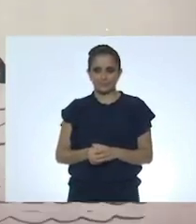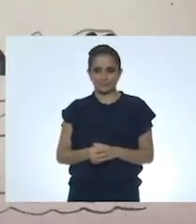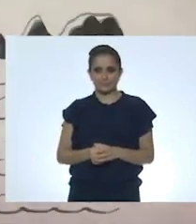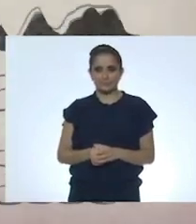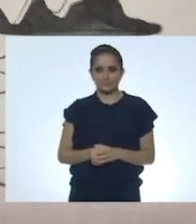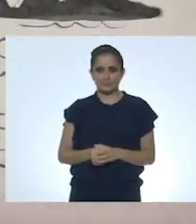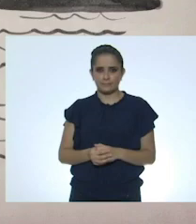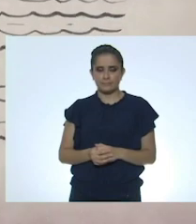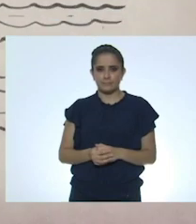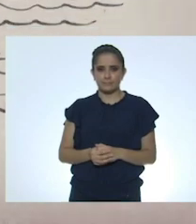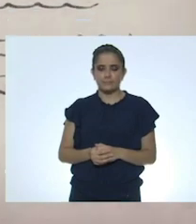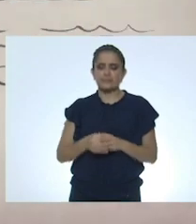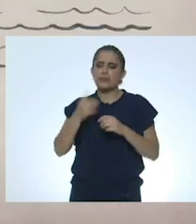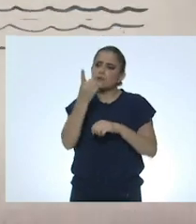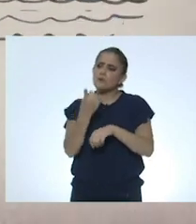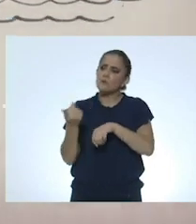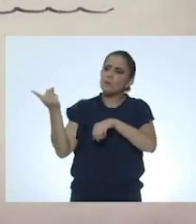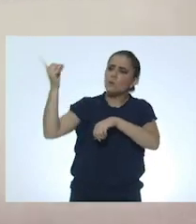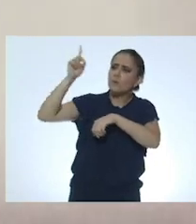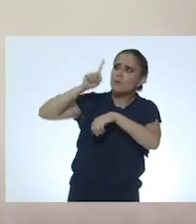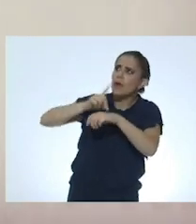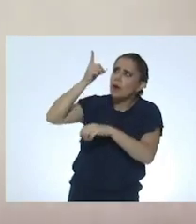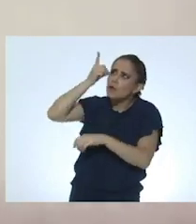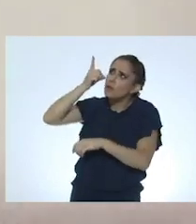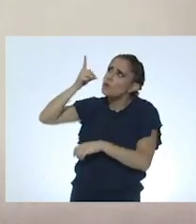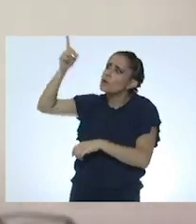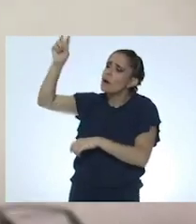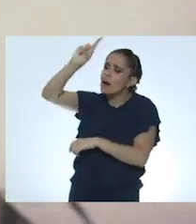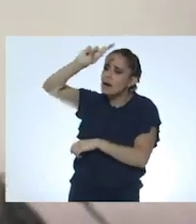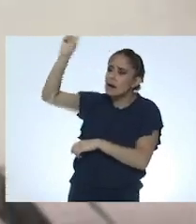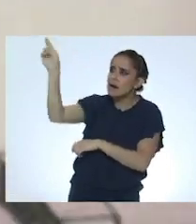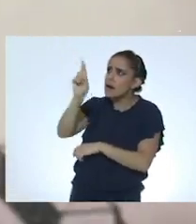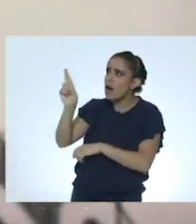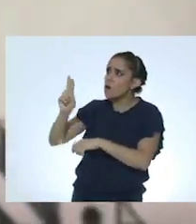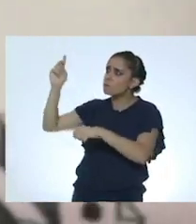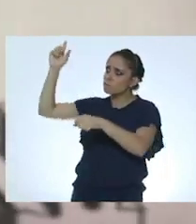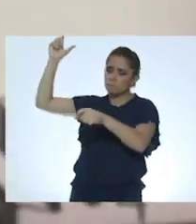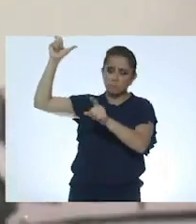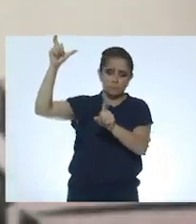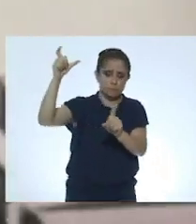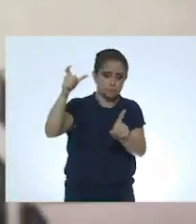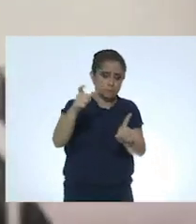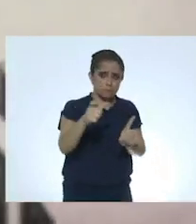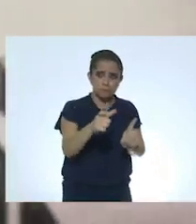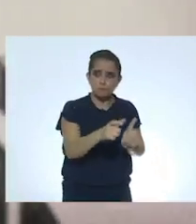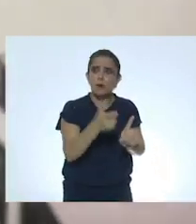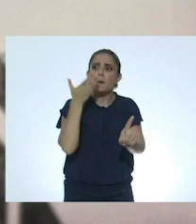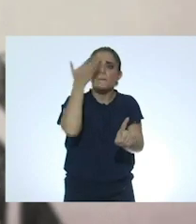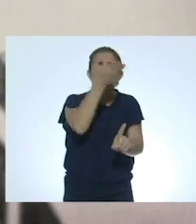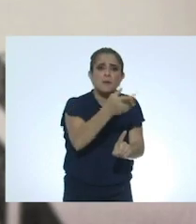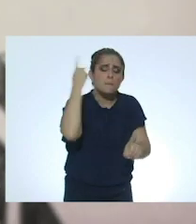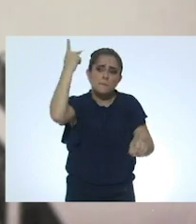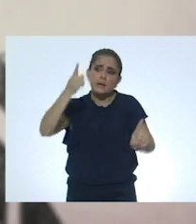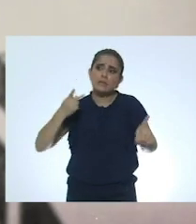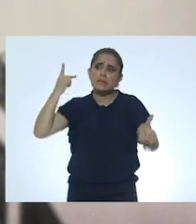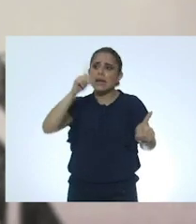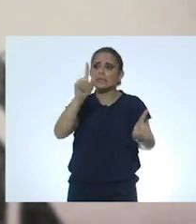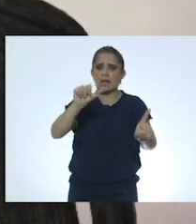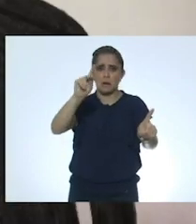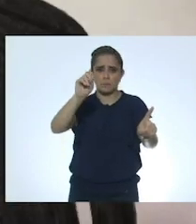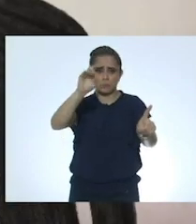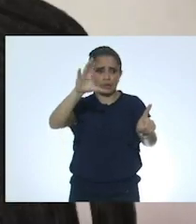Nirapa jaikeros tika wabi. Diusis tira yula. Tichigu yebe yenababe. Paduchapa